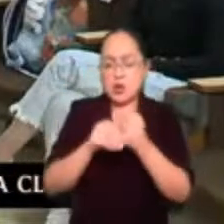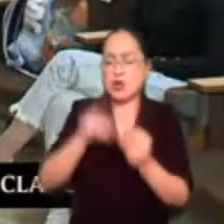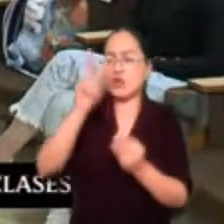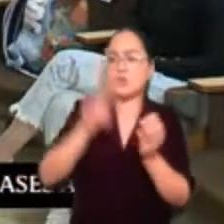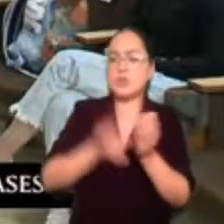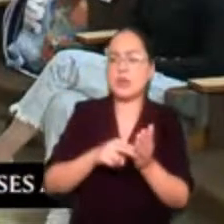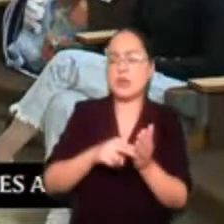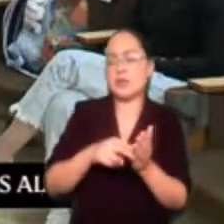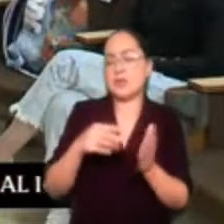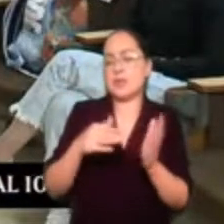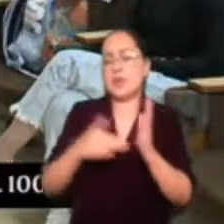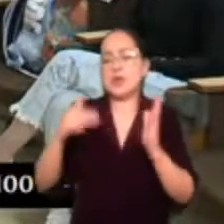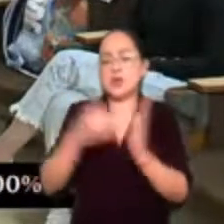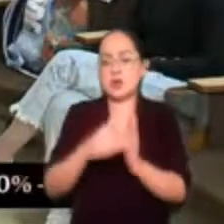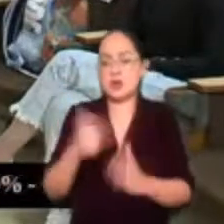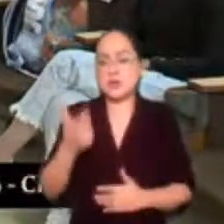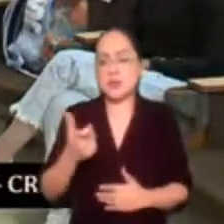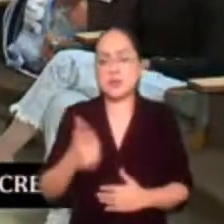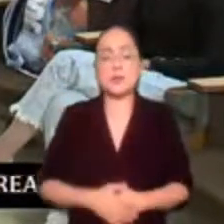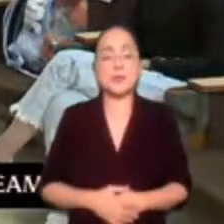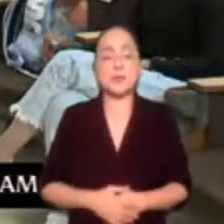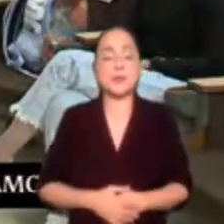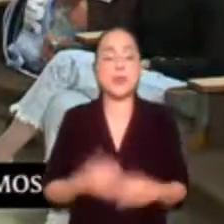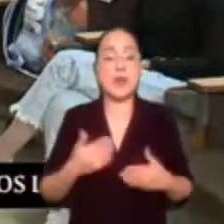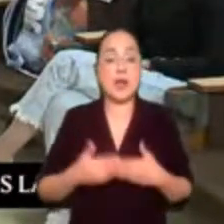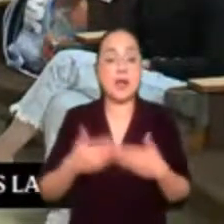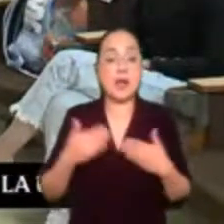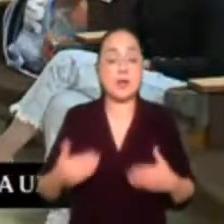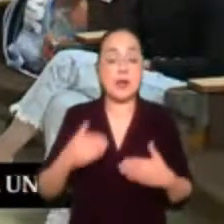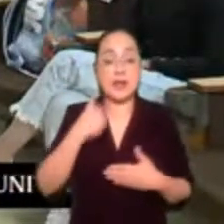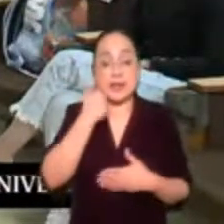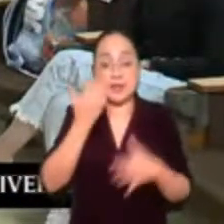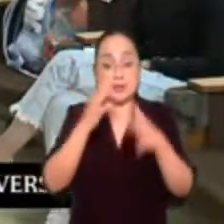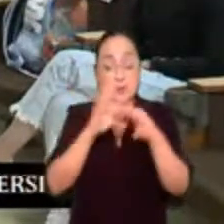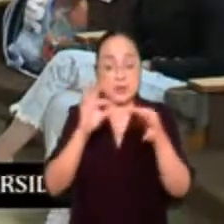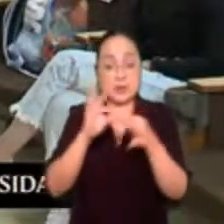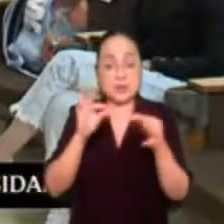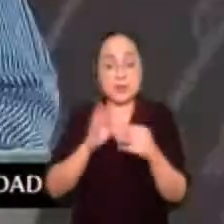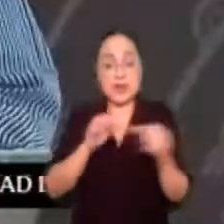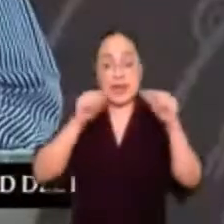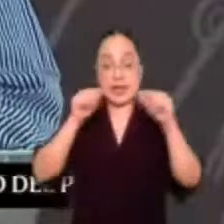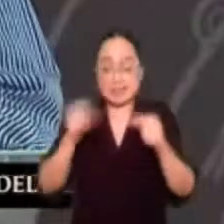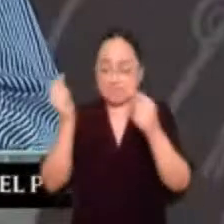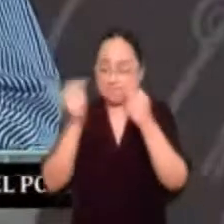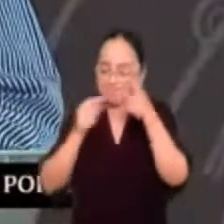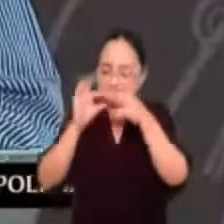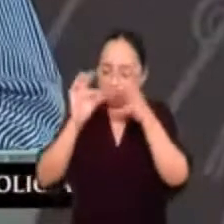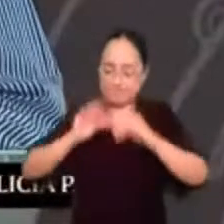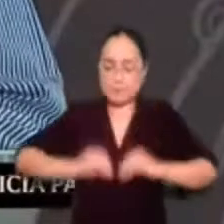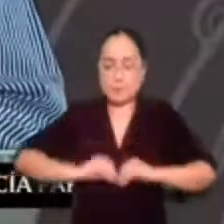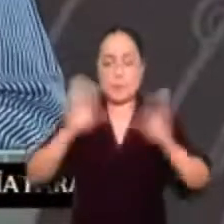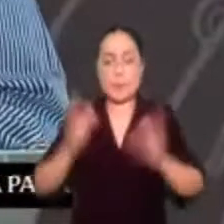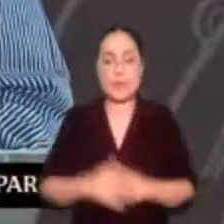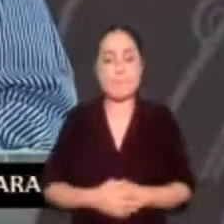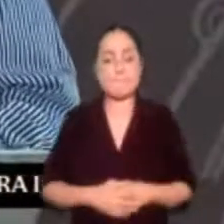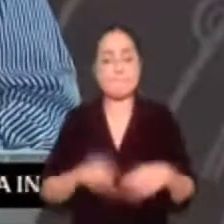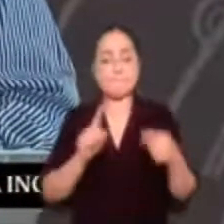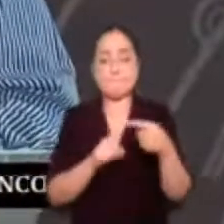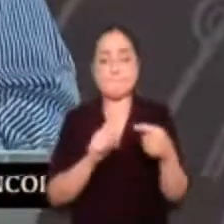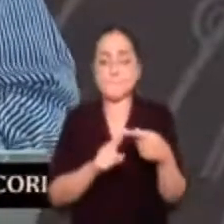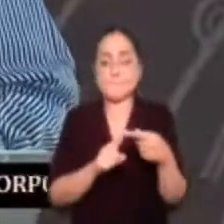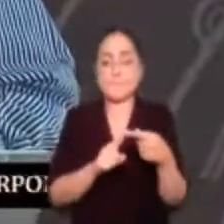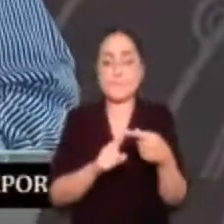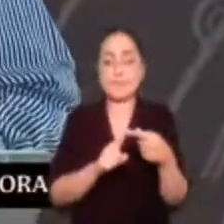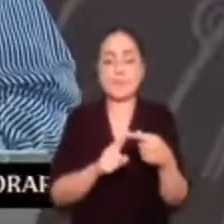Bueno, voy a precisar porque me interesa mucho que esté preciso esto. Número uno,